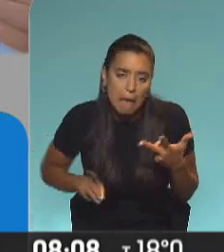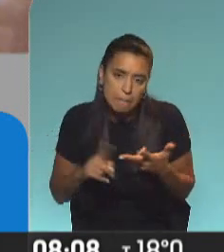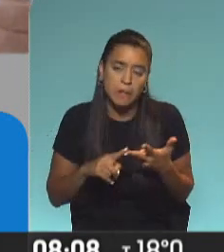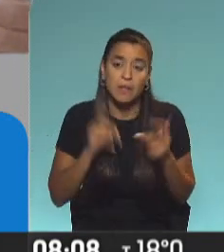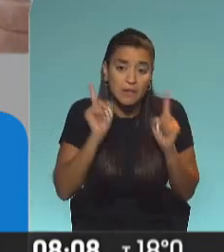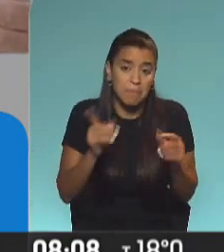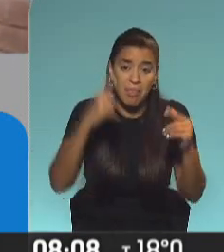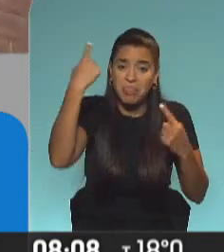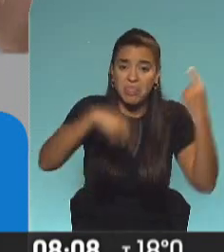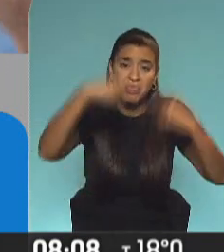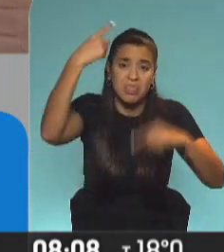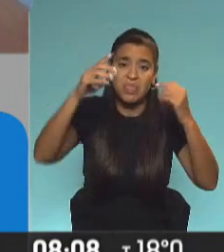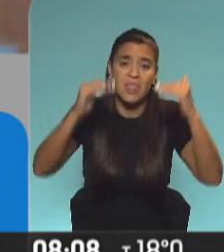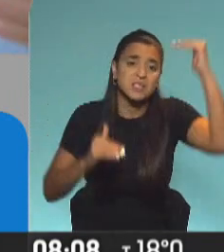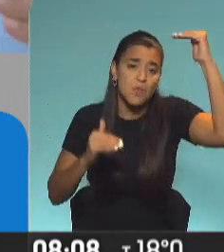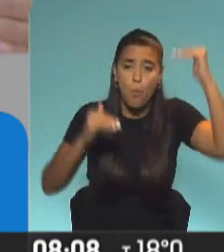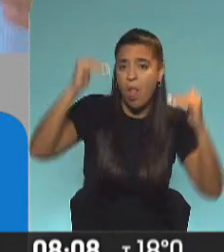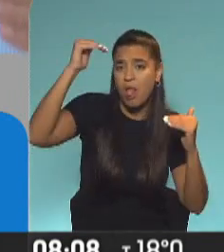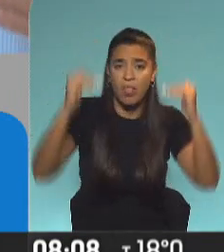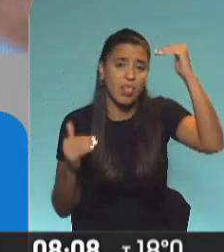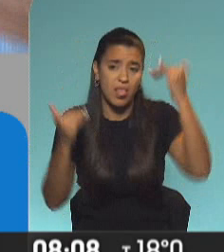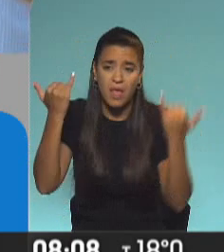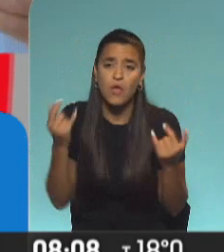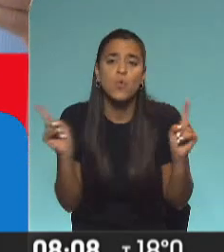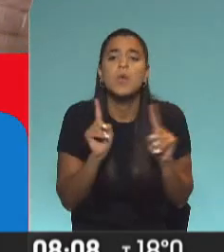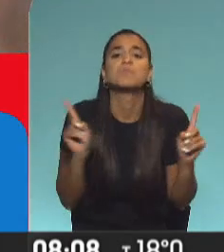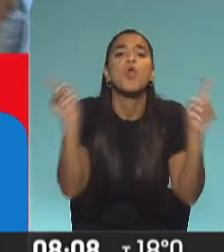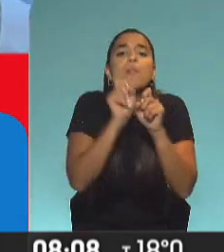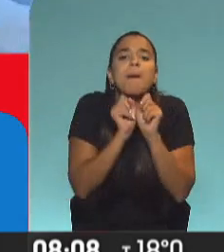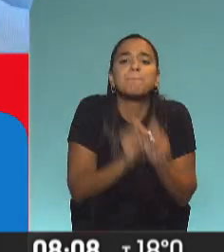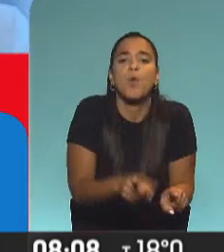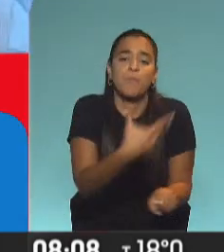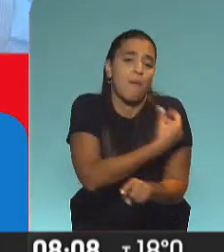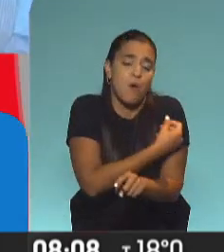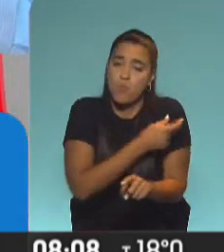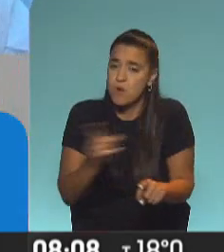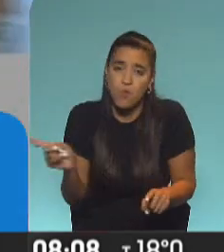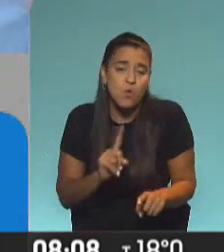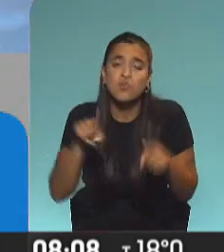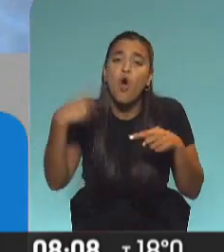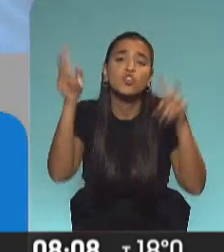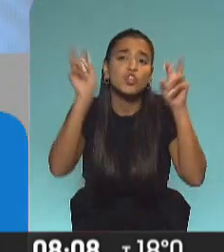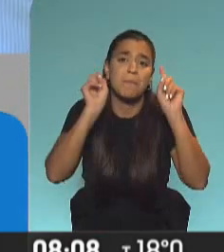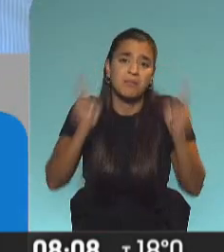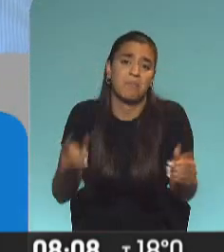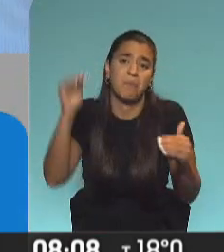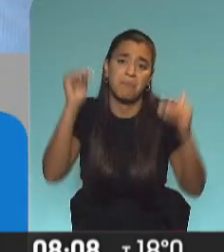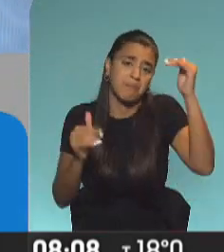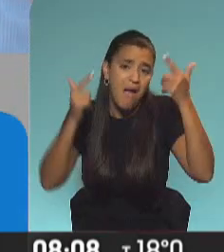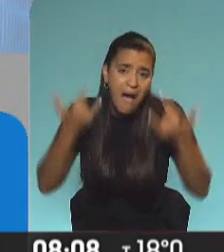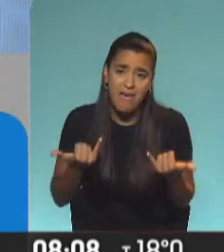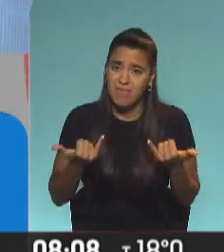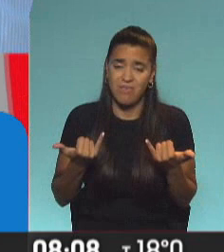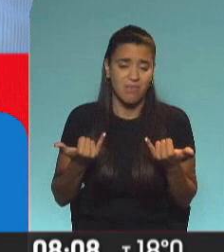también es inequidad. Claro Trasciende absolutamente el problema de esta vacuna. Lo trasciende y lo atraviesa definitivamente, con lo